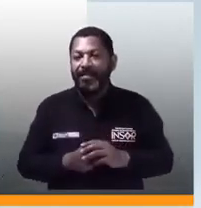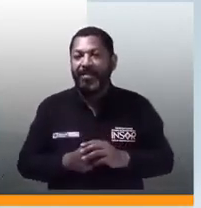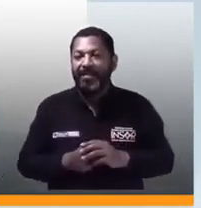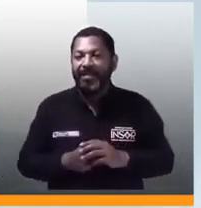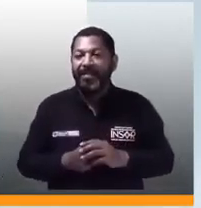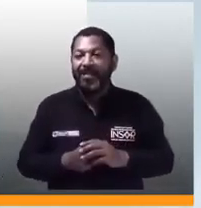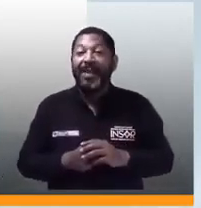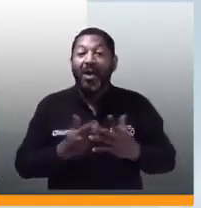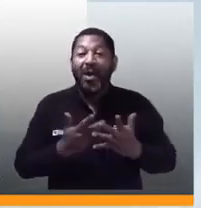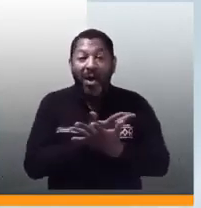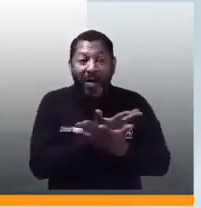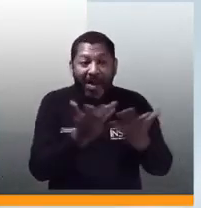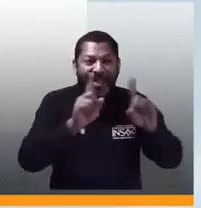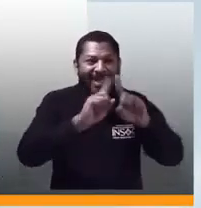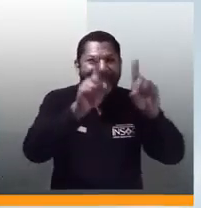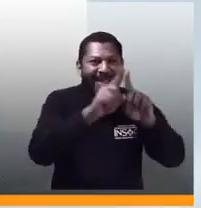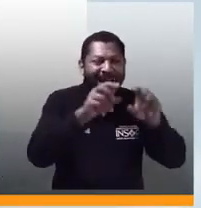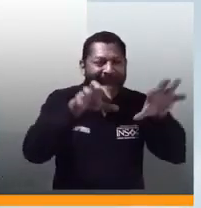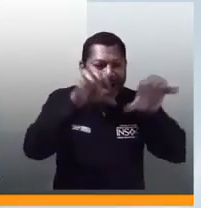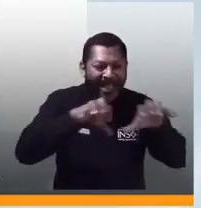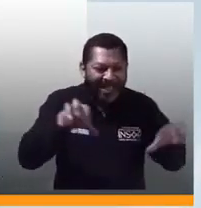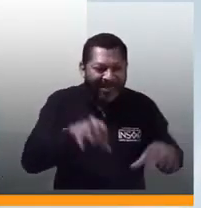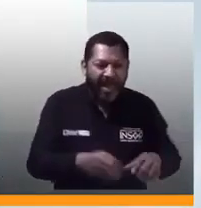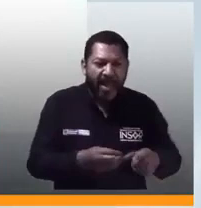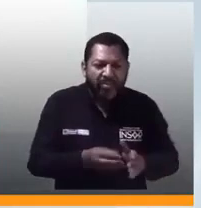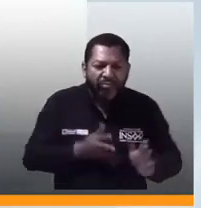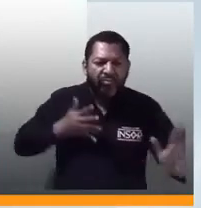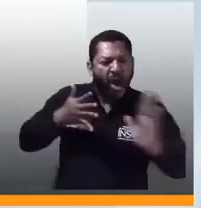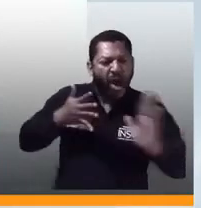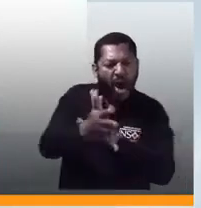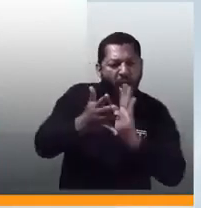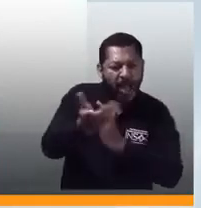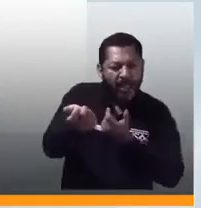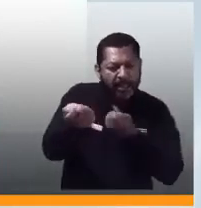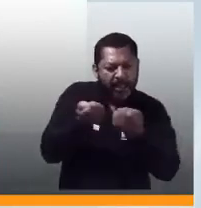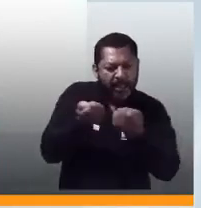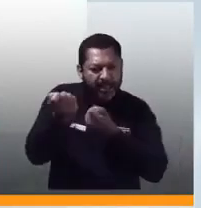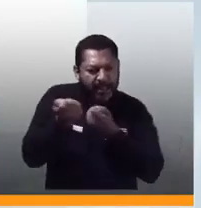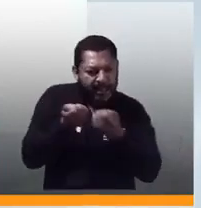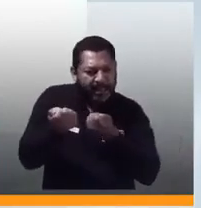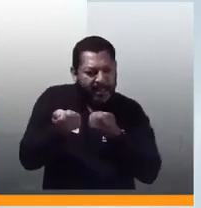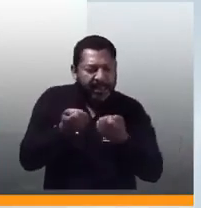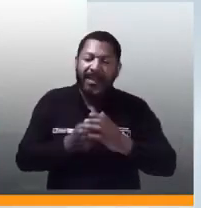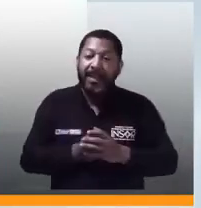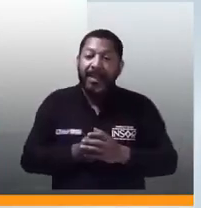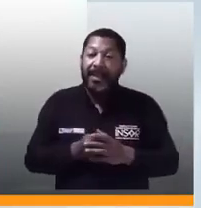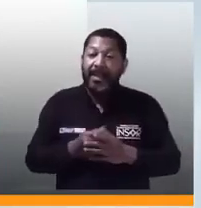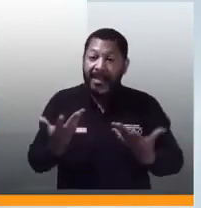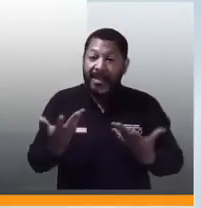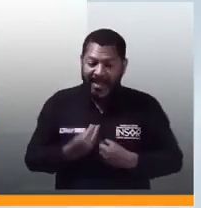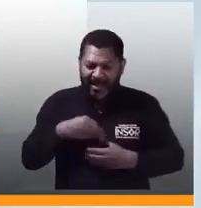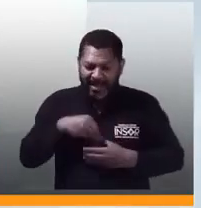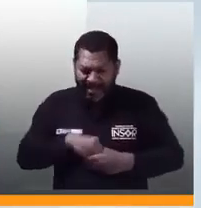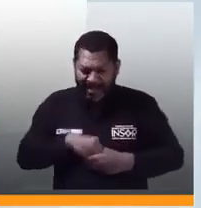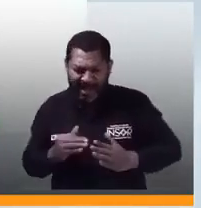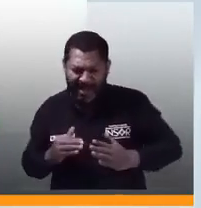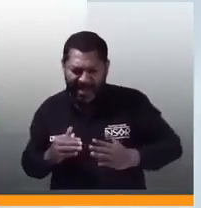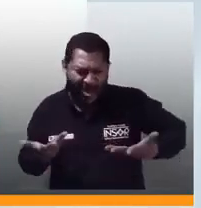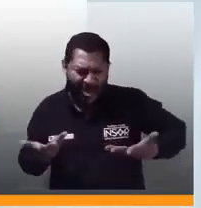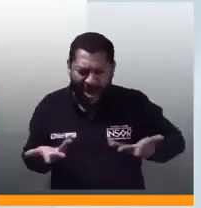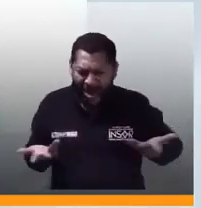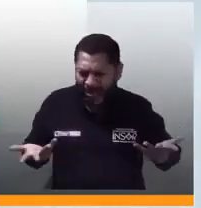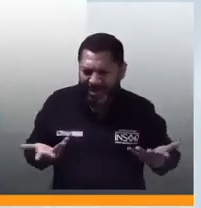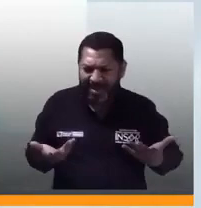Dosifiquen esos contenidos y esas actividades. Recuerden que pues, en este momento, ¿qué nos pasa a nosotros que estamos abrumados? Ellos también lo